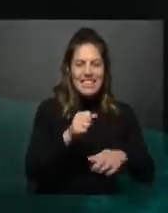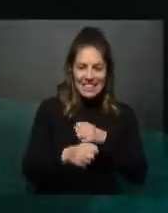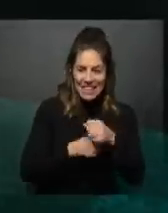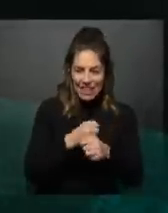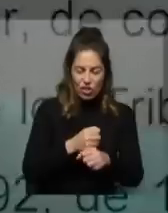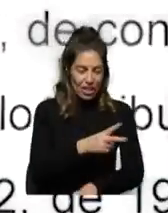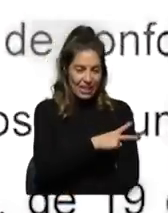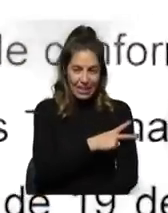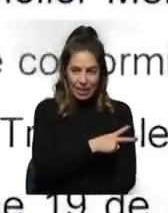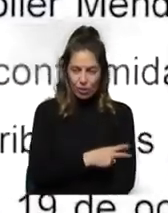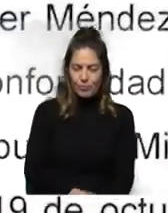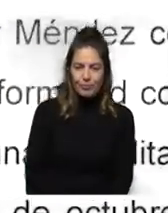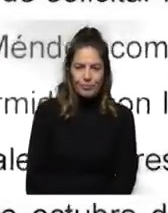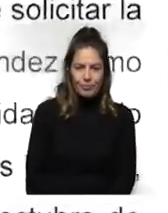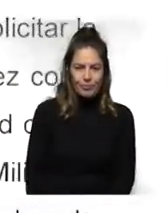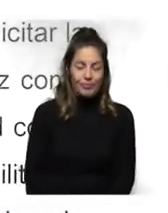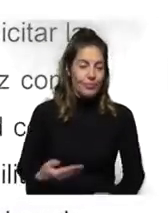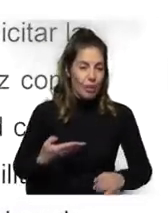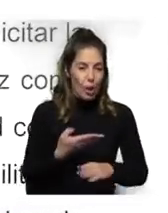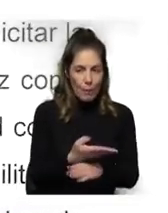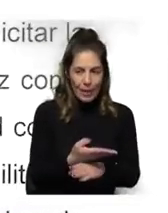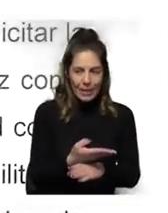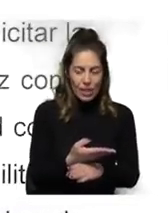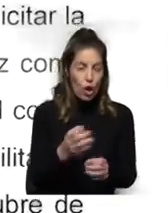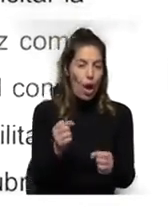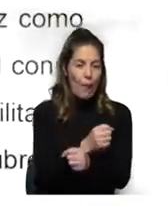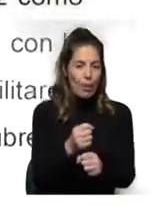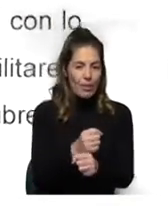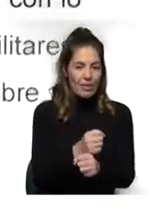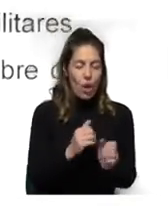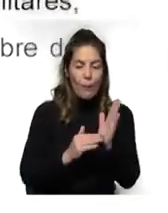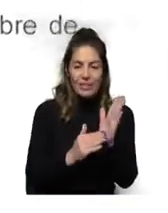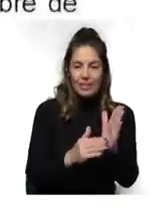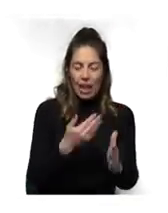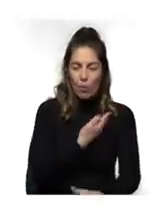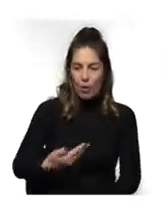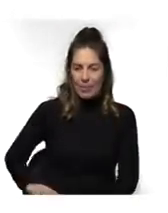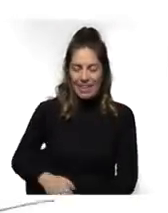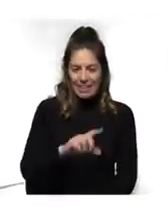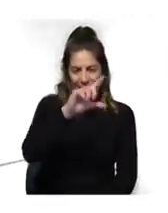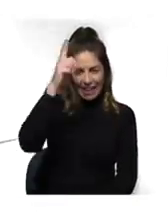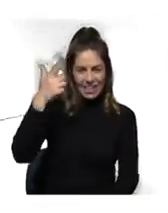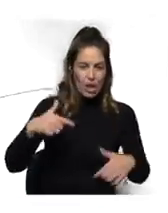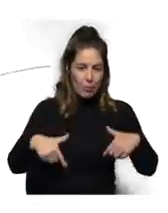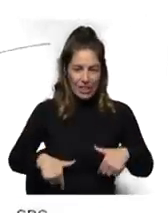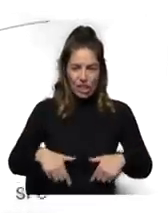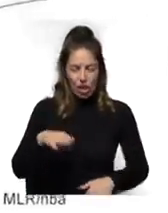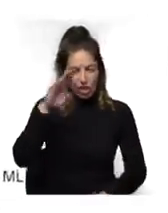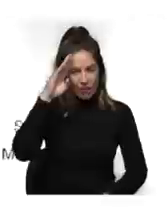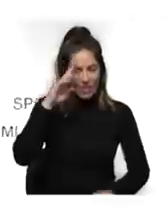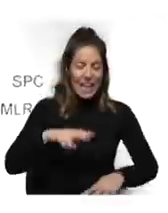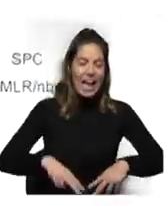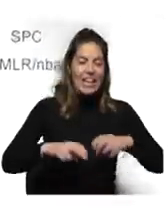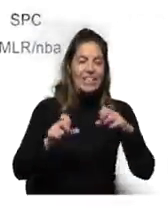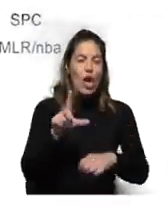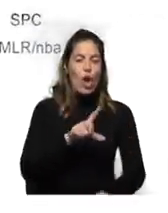cargo el pedido de Venia presentado por el presidente Luis la calle Bob y el ministro de defensa Javier García será analizado